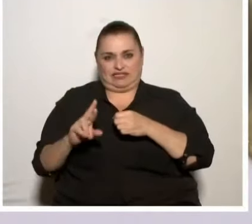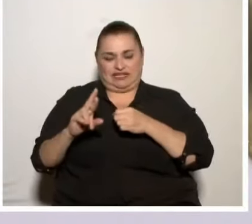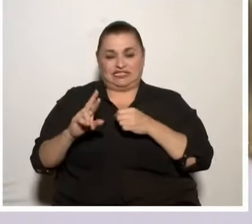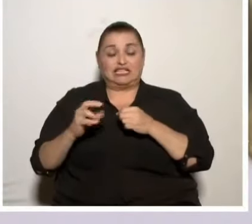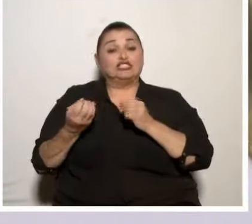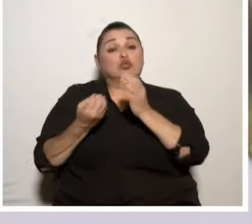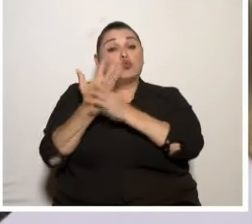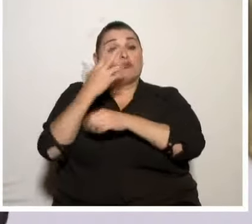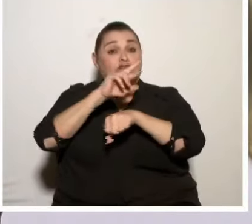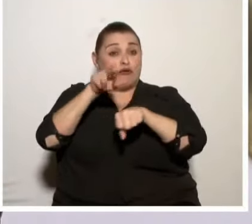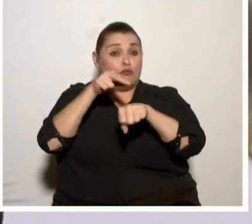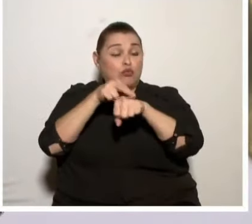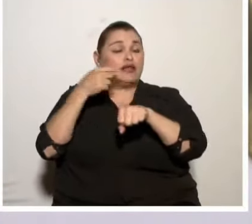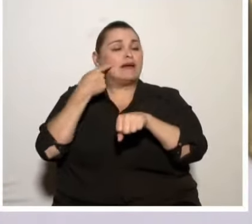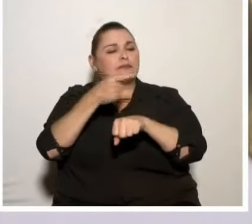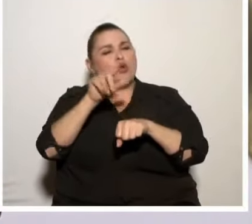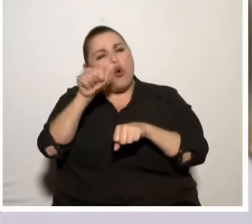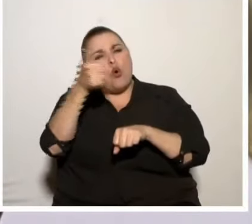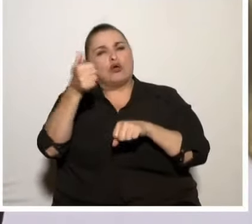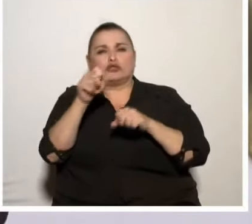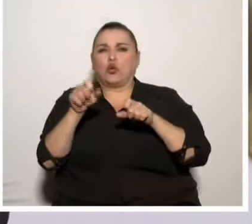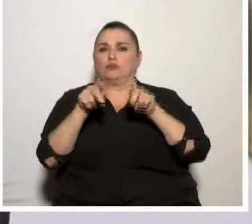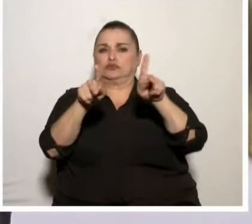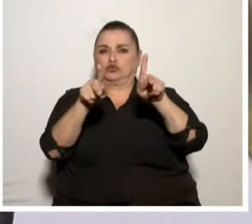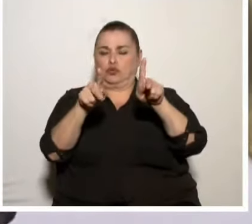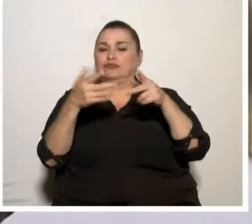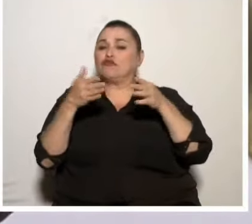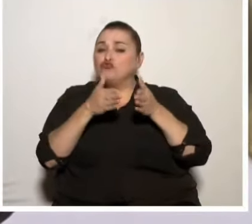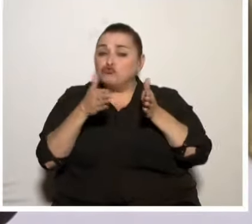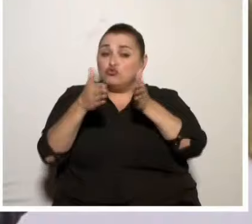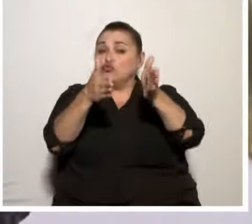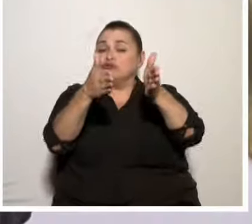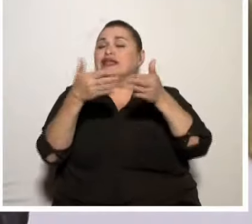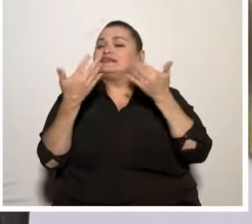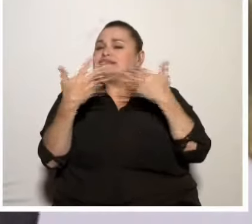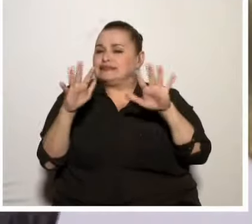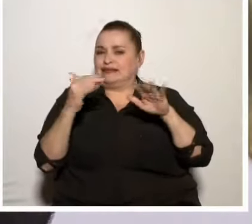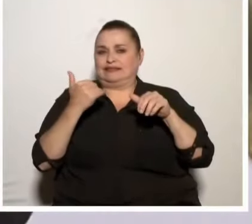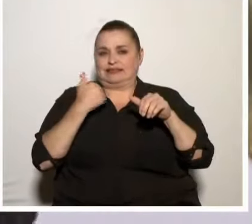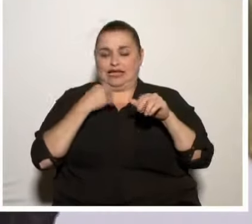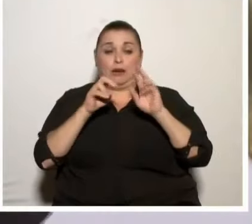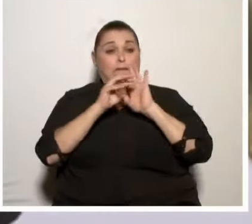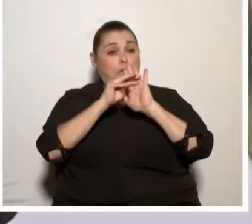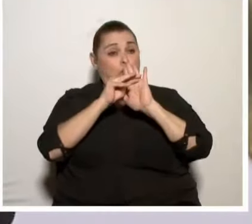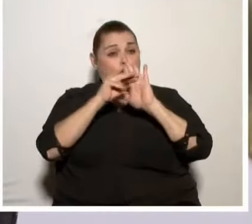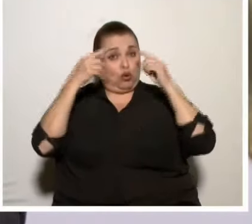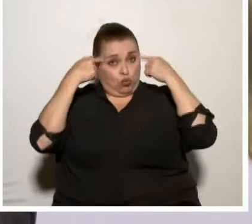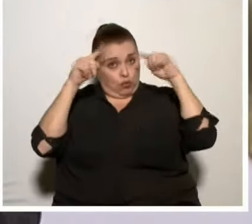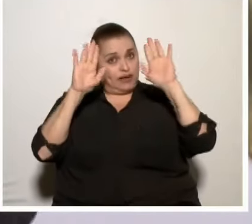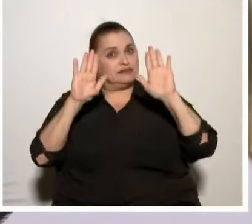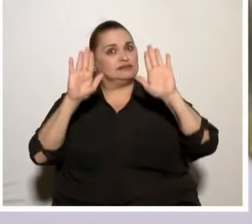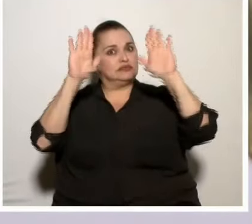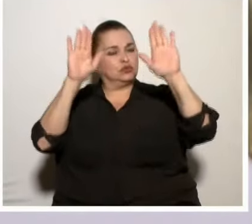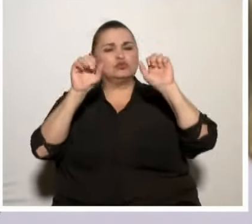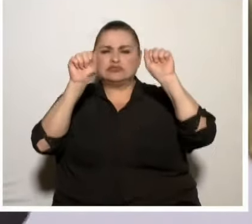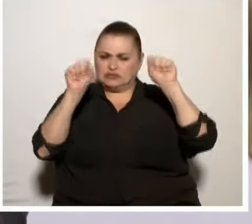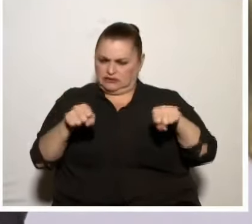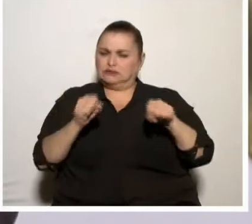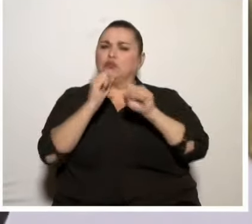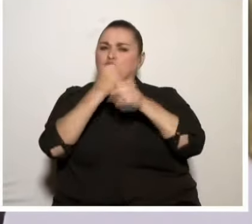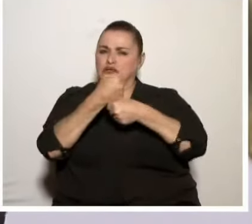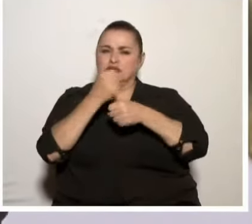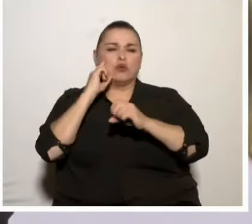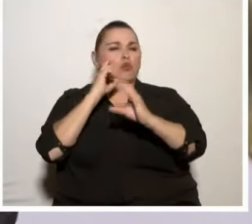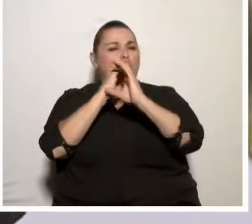ruta, la ruta de actividades como esta, que repito, ya tiene modelos exitosos que han demostrado que sí se pueden realizar cuidando el